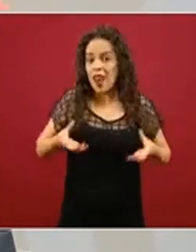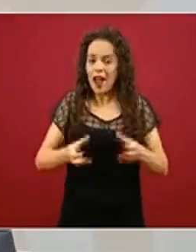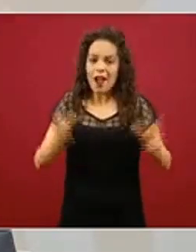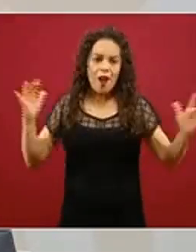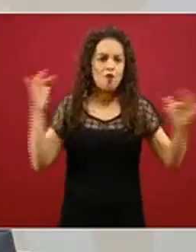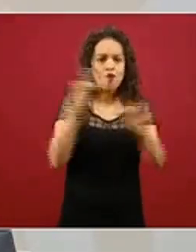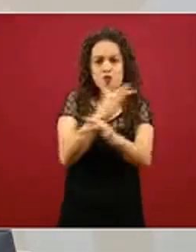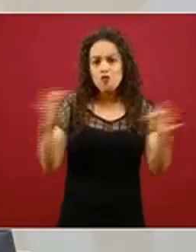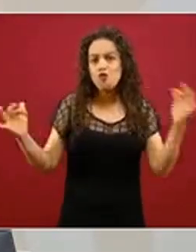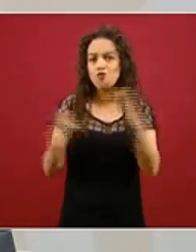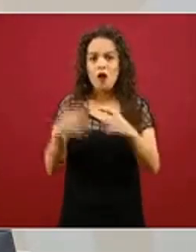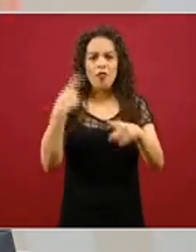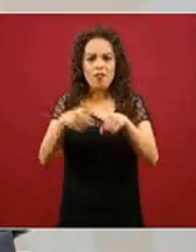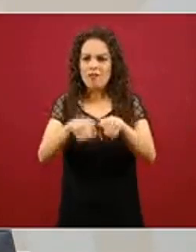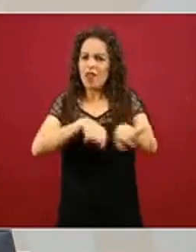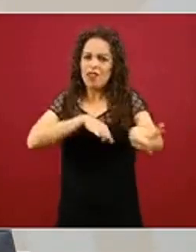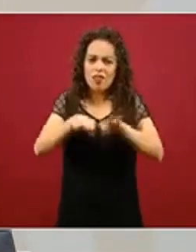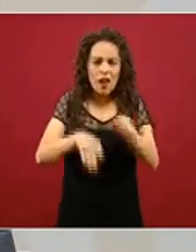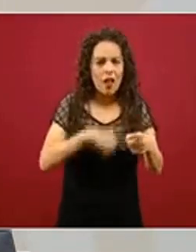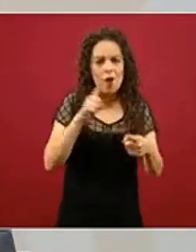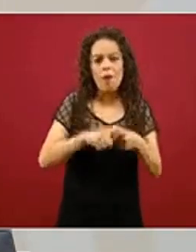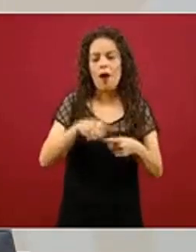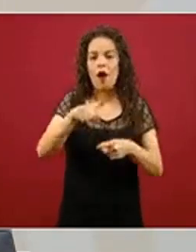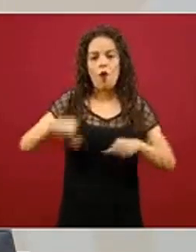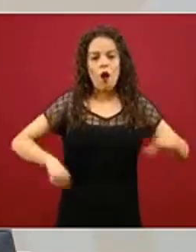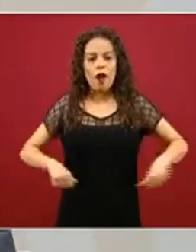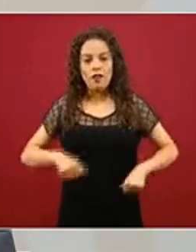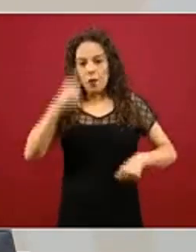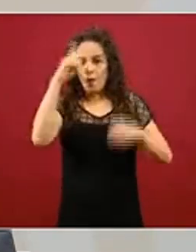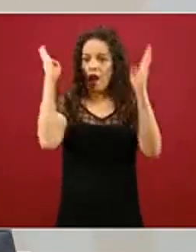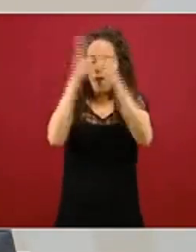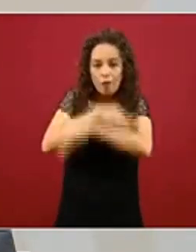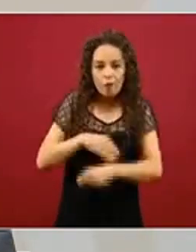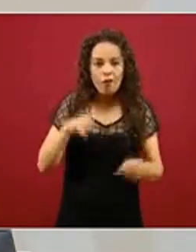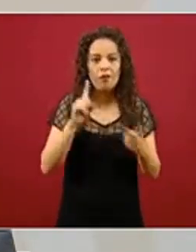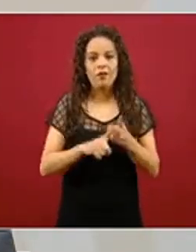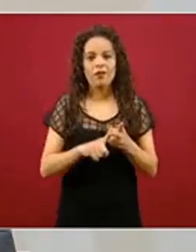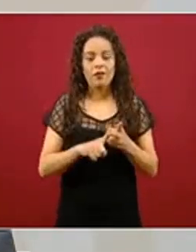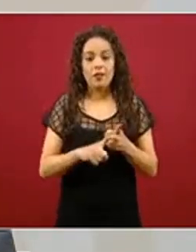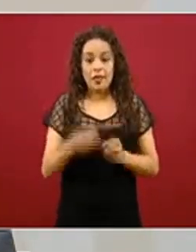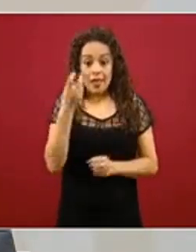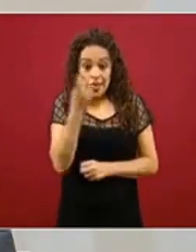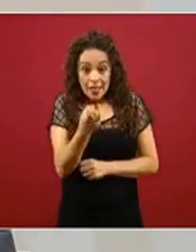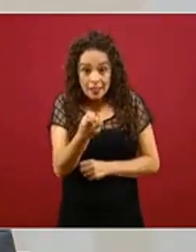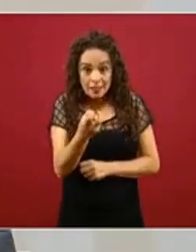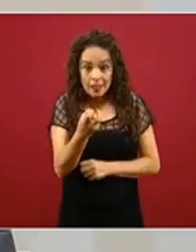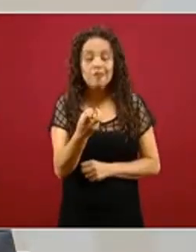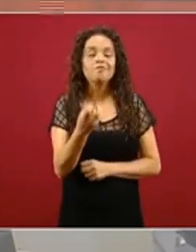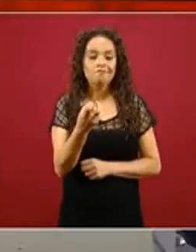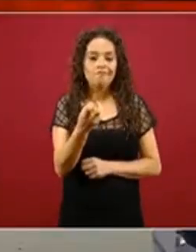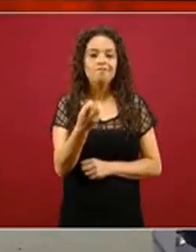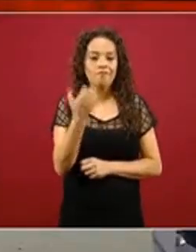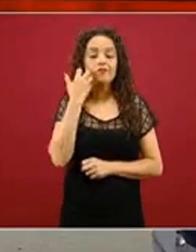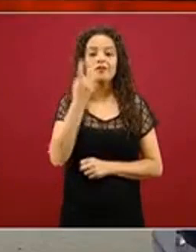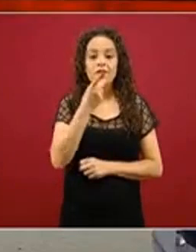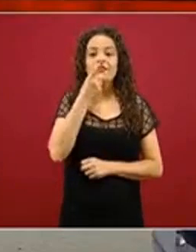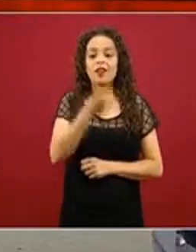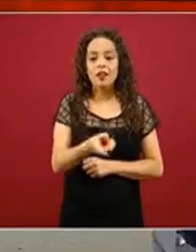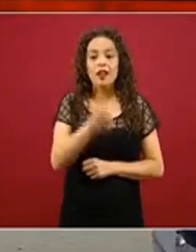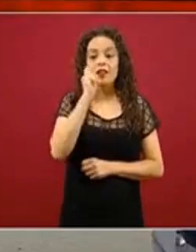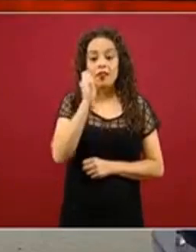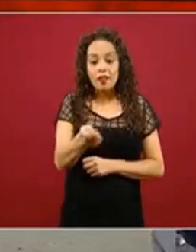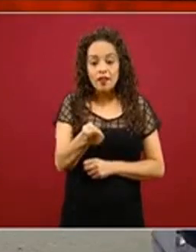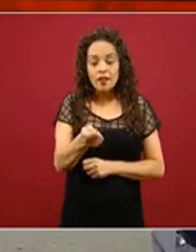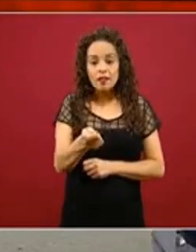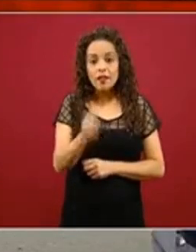en las actividades de trabajo, de recreación, el número va a determinar la probabilidad y el